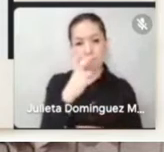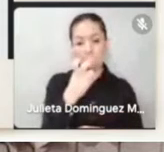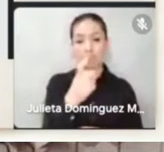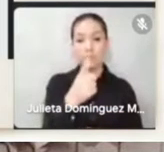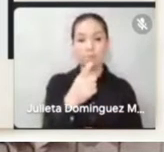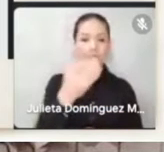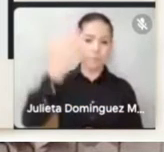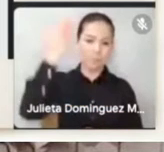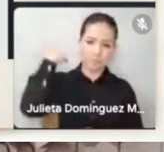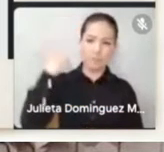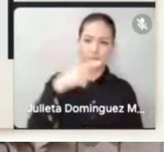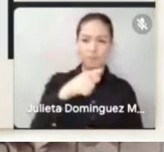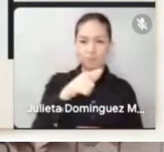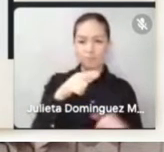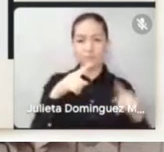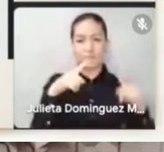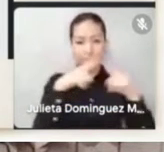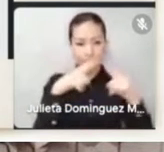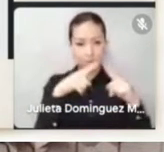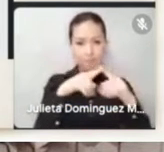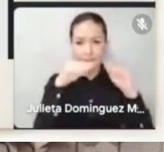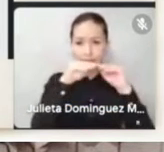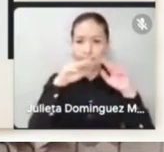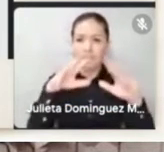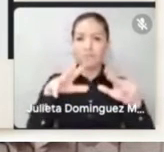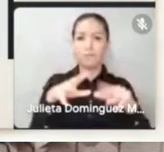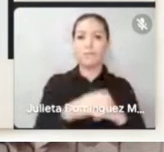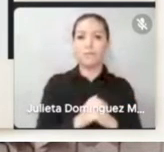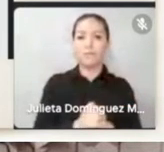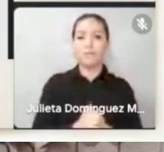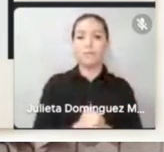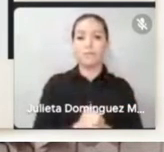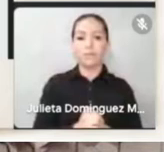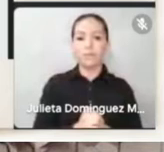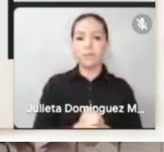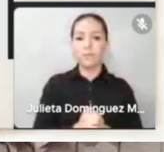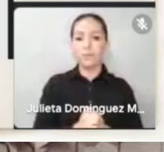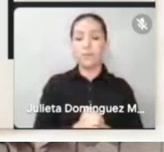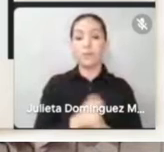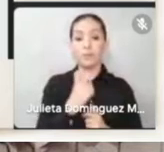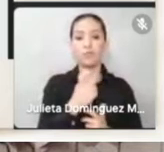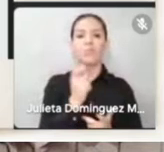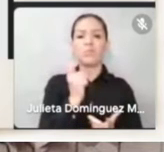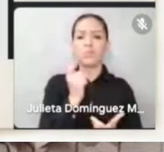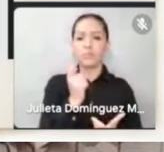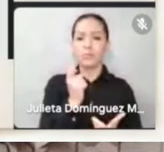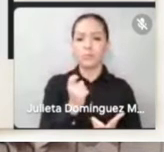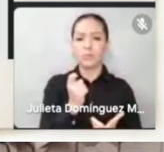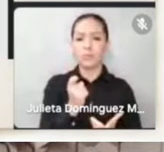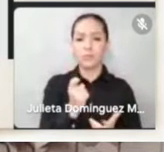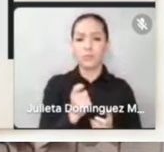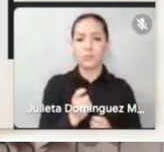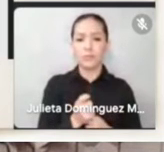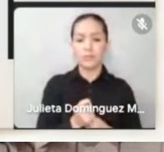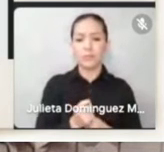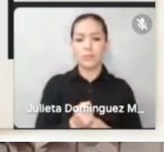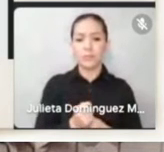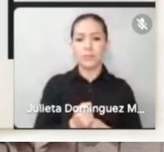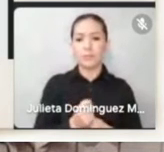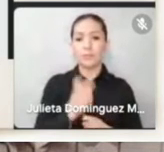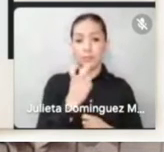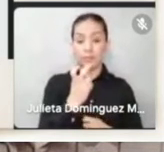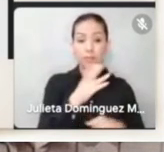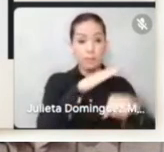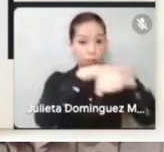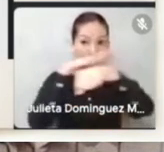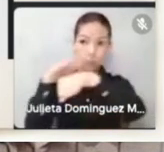celebración religiosa en estudio, de manera conjunta e individualizada, constituyen circunstancias en las que no se da un llamado al